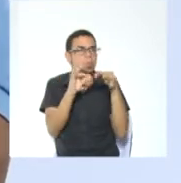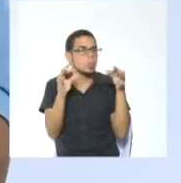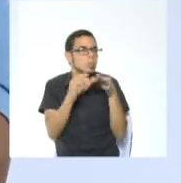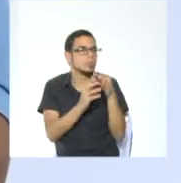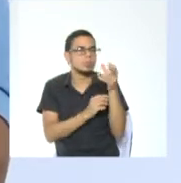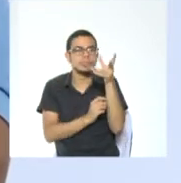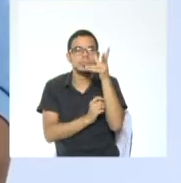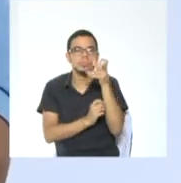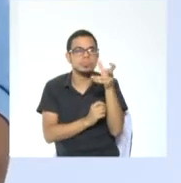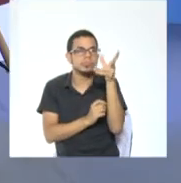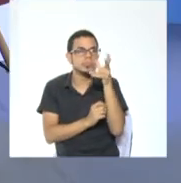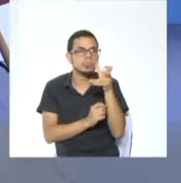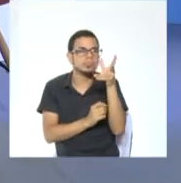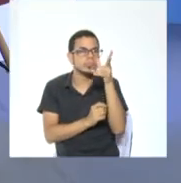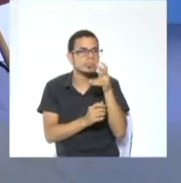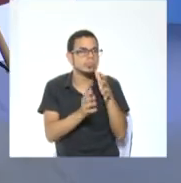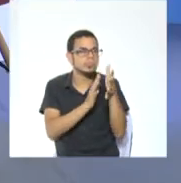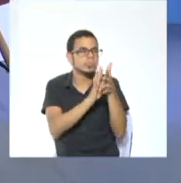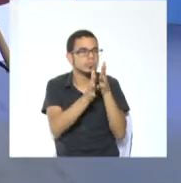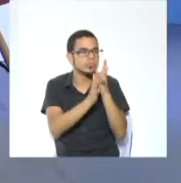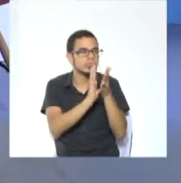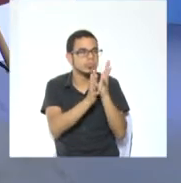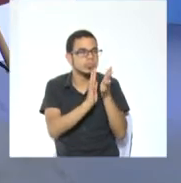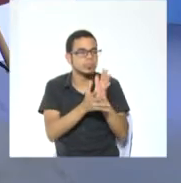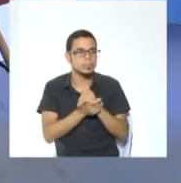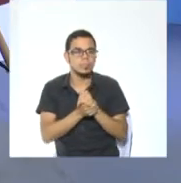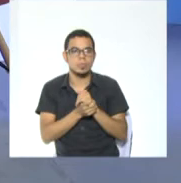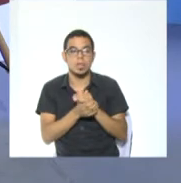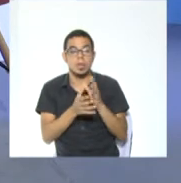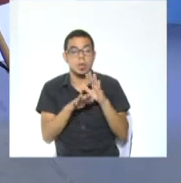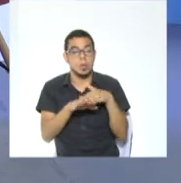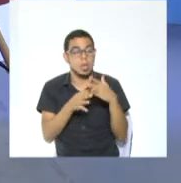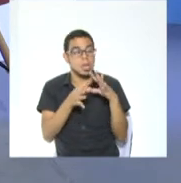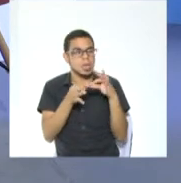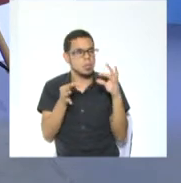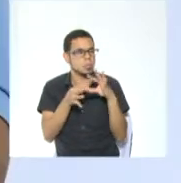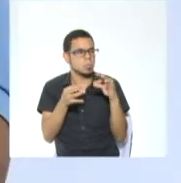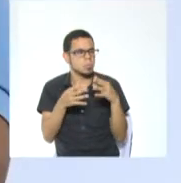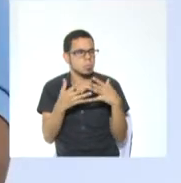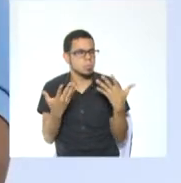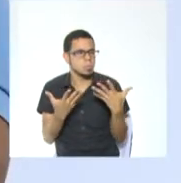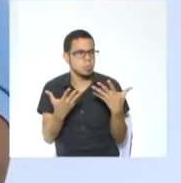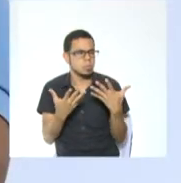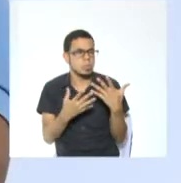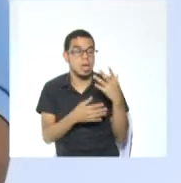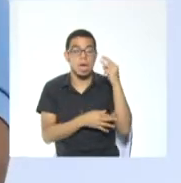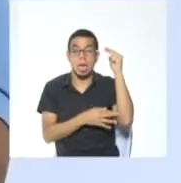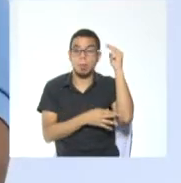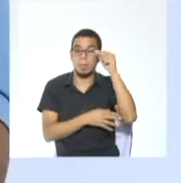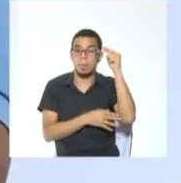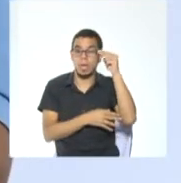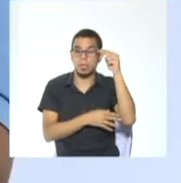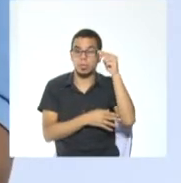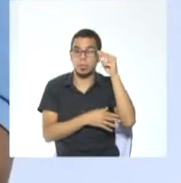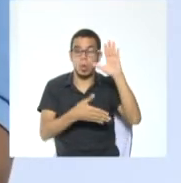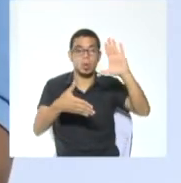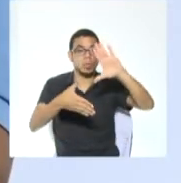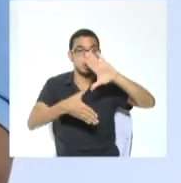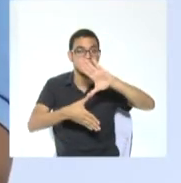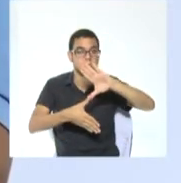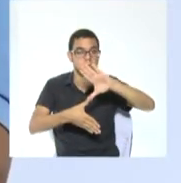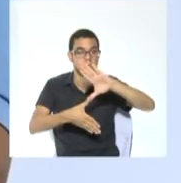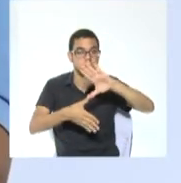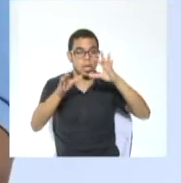buen cuento, Heiler. Y sí, este cuento es muy interesante. El cuento se trata de El Maestro de